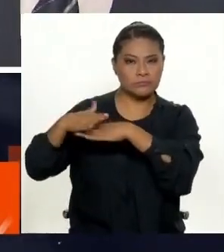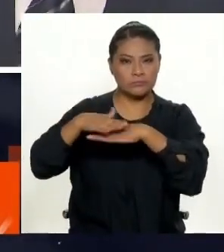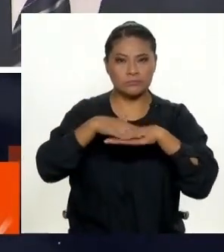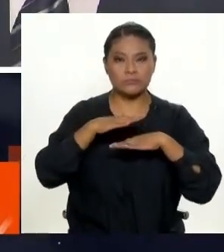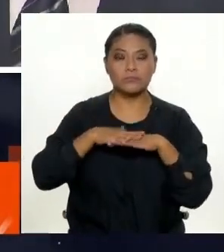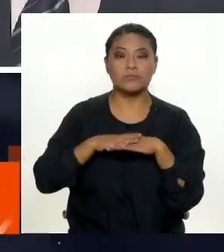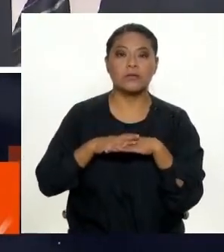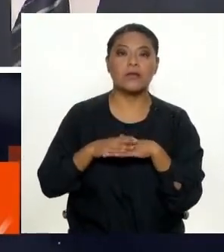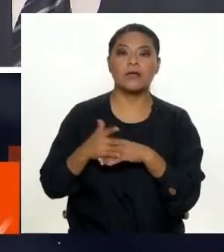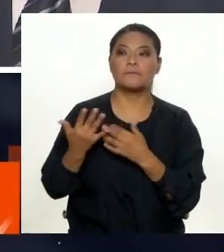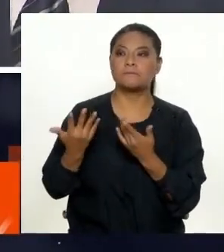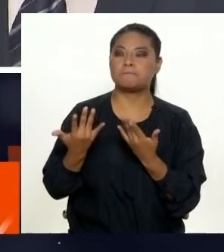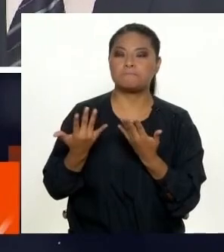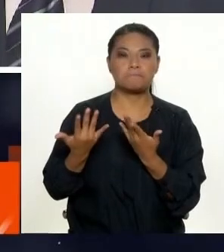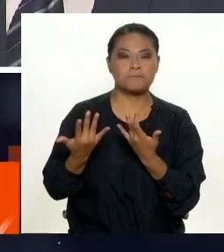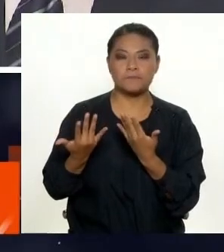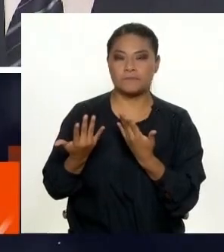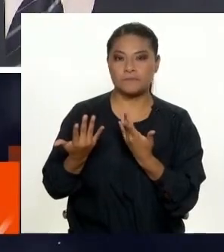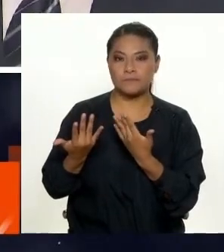Pese a lo